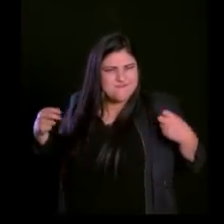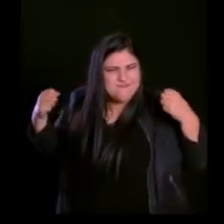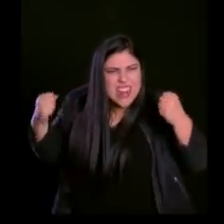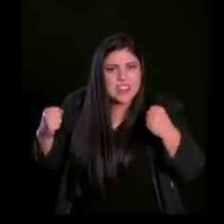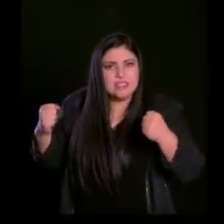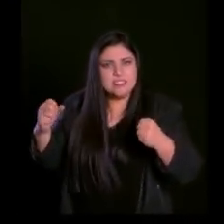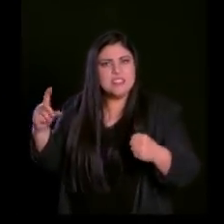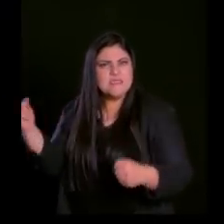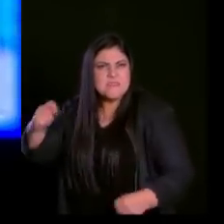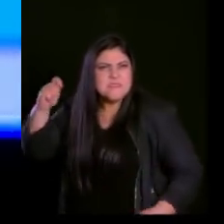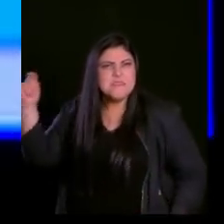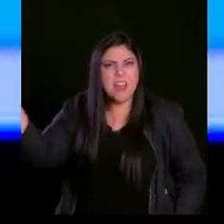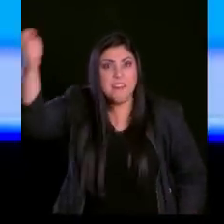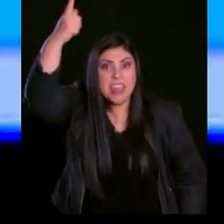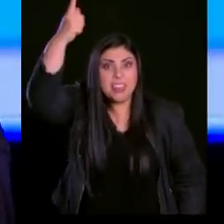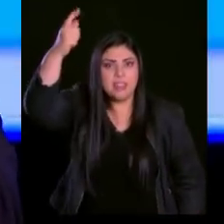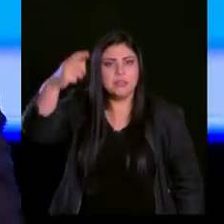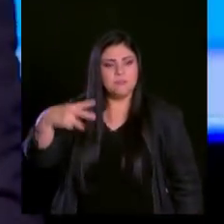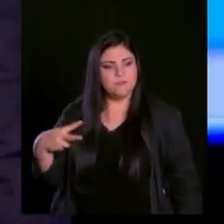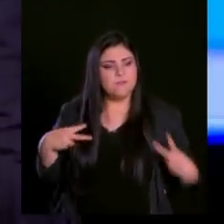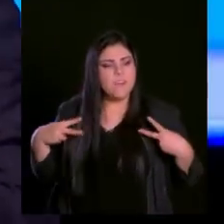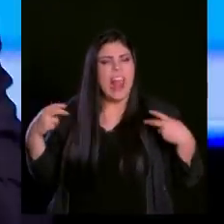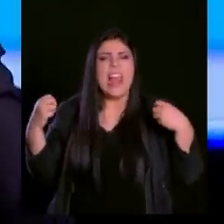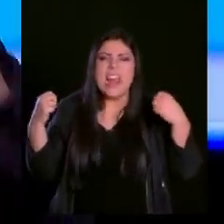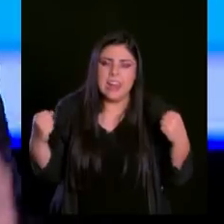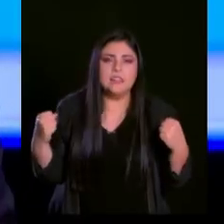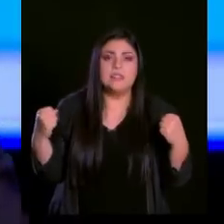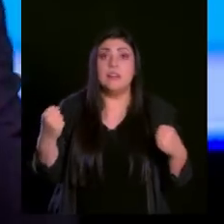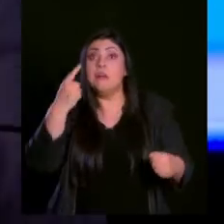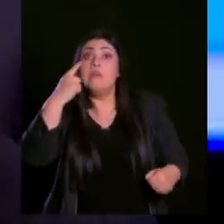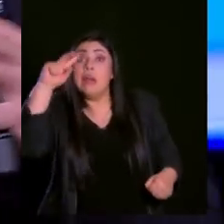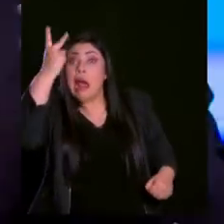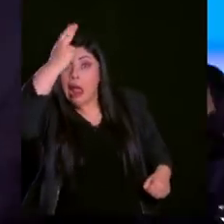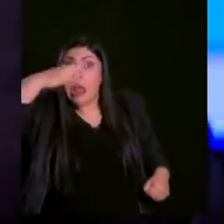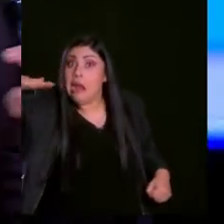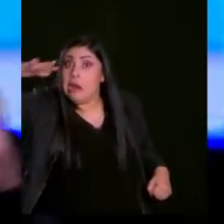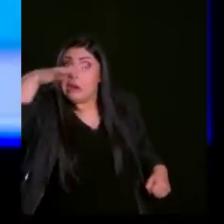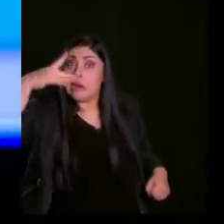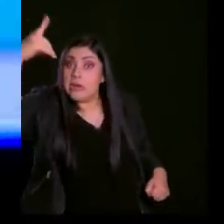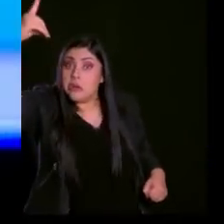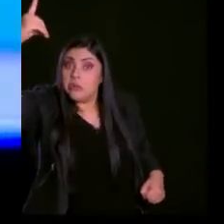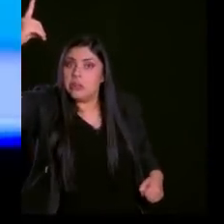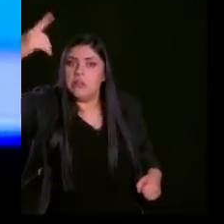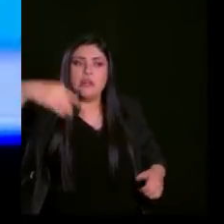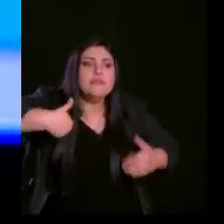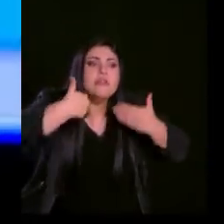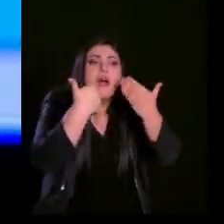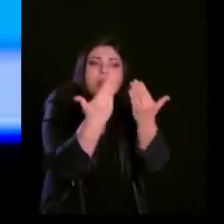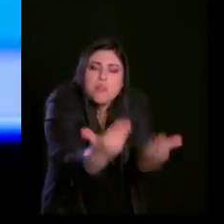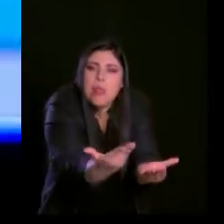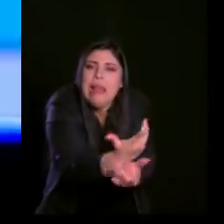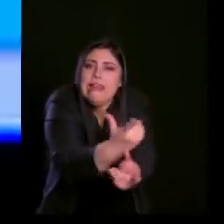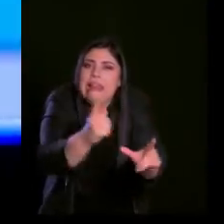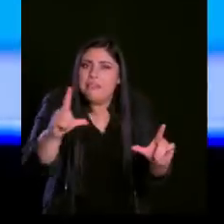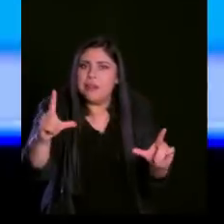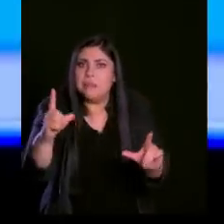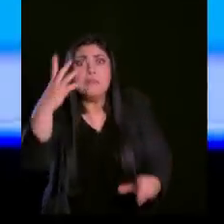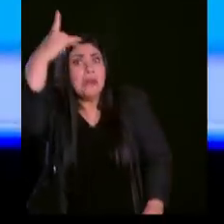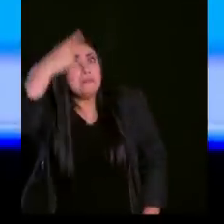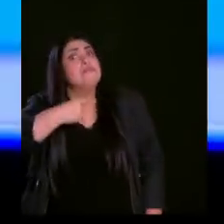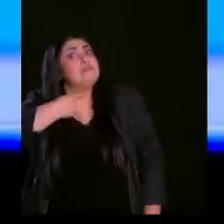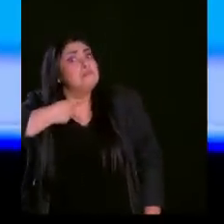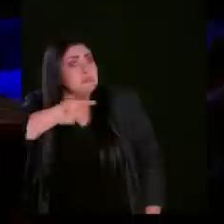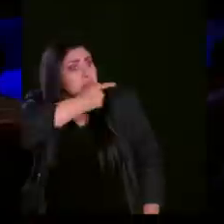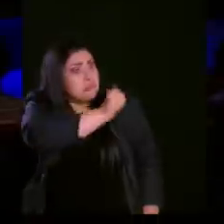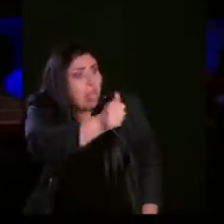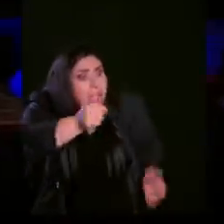estaba de por medio una de las cosas que el reino de Dios trae a una vida es libertad a Dios le agrada que sus